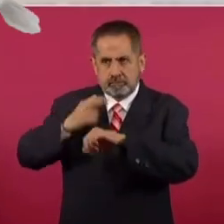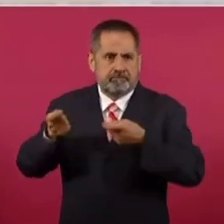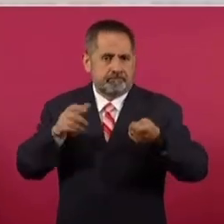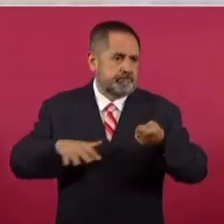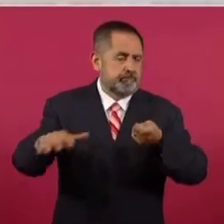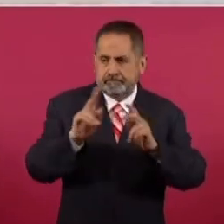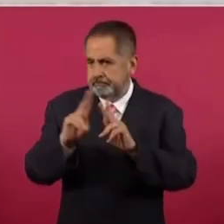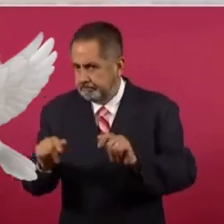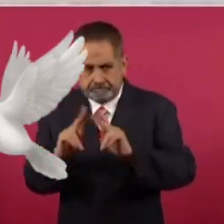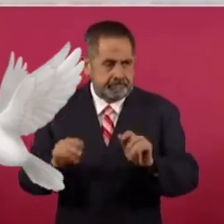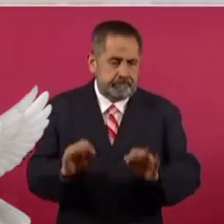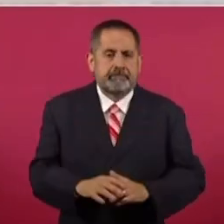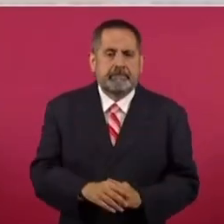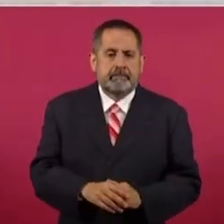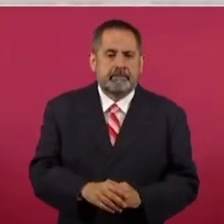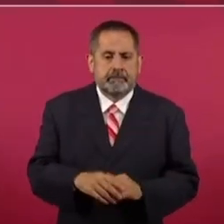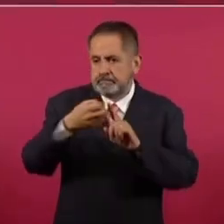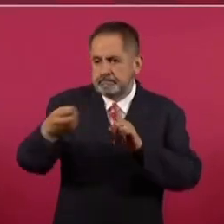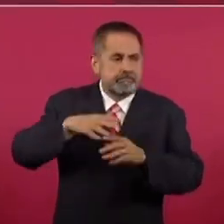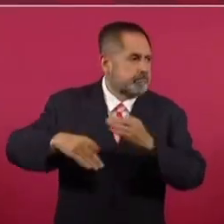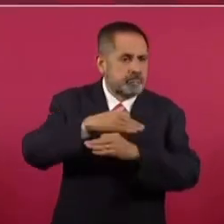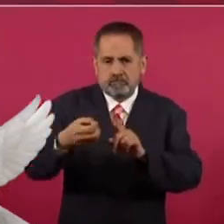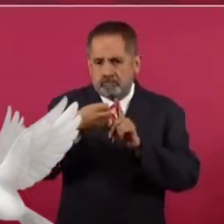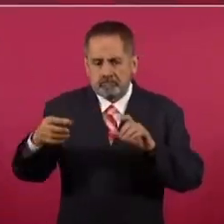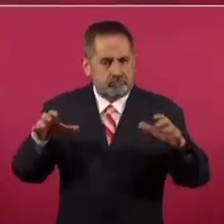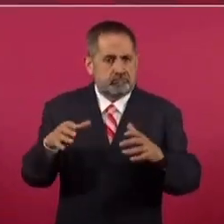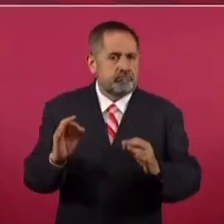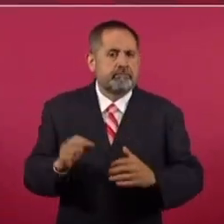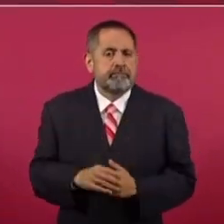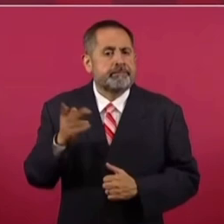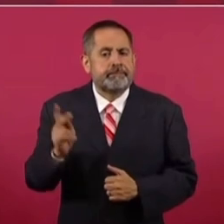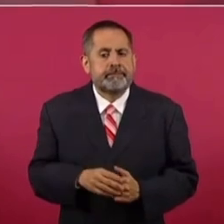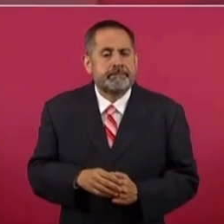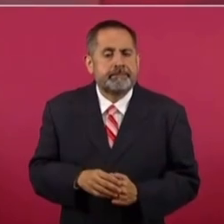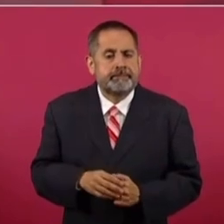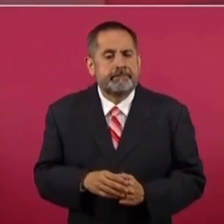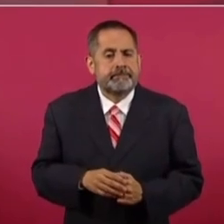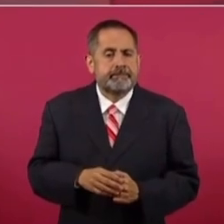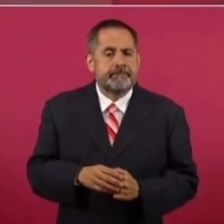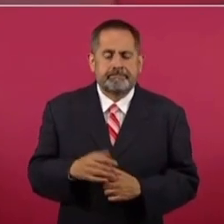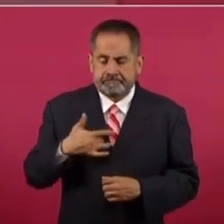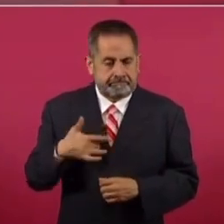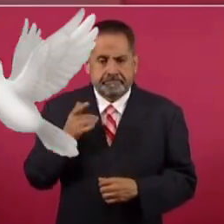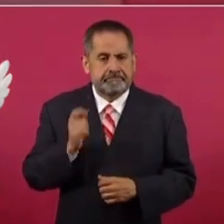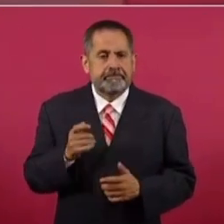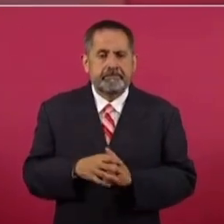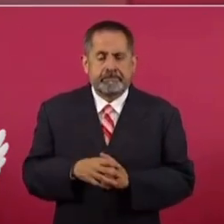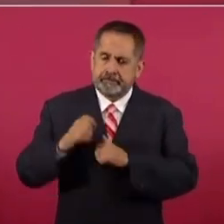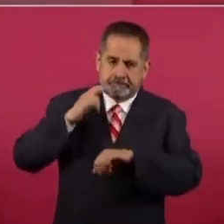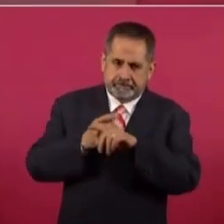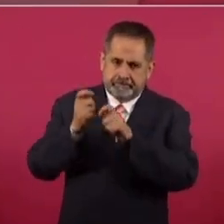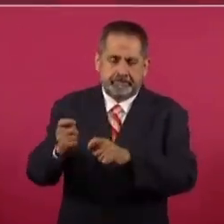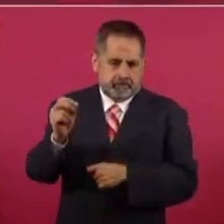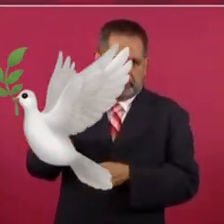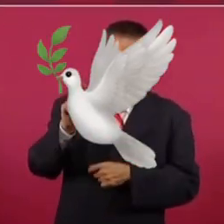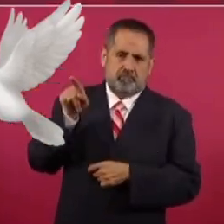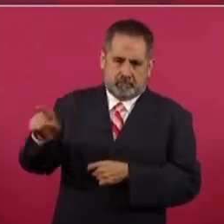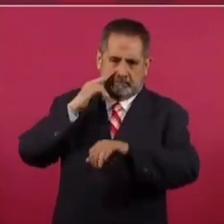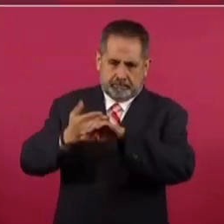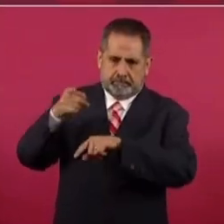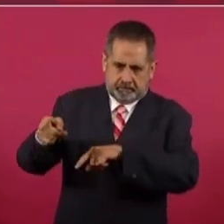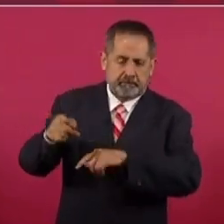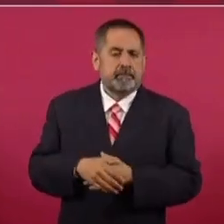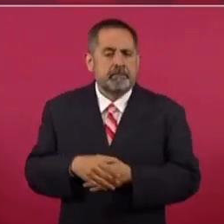responsable de conseguir la paz y armonizar a todos. Pero siento que le corresponde a Naciones Unidas.